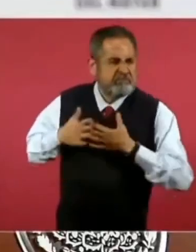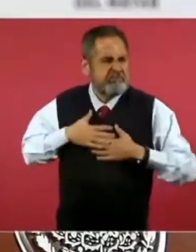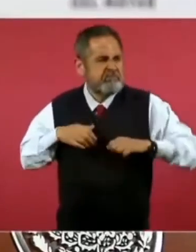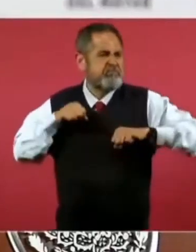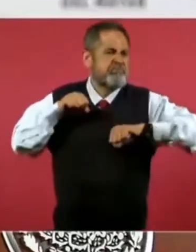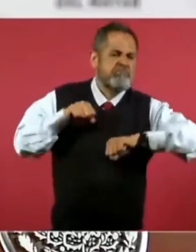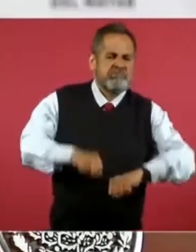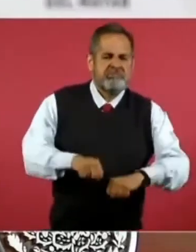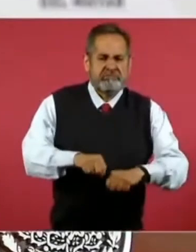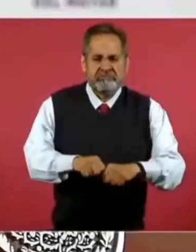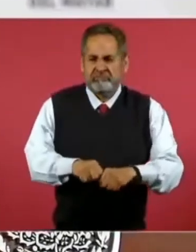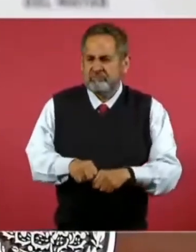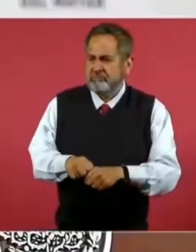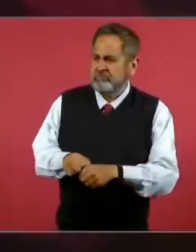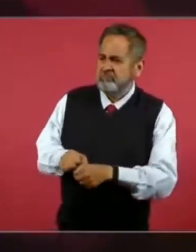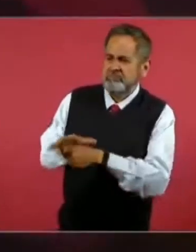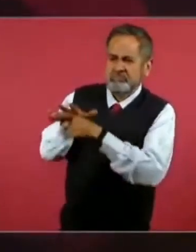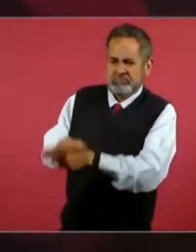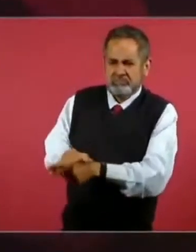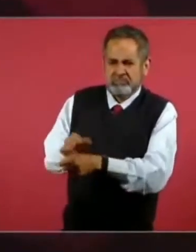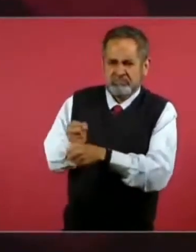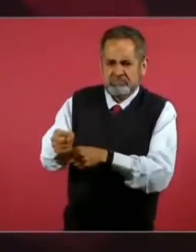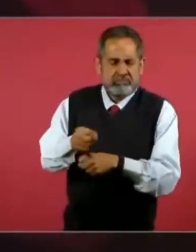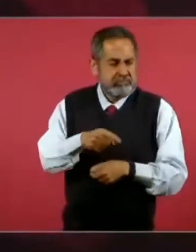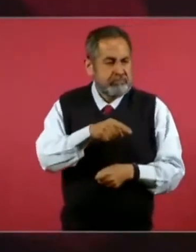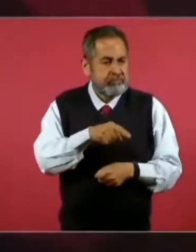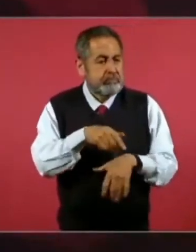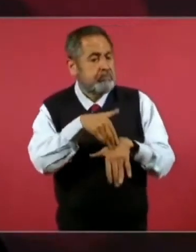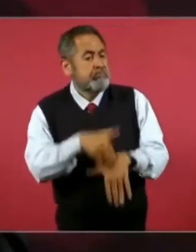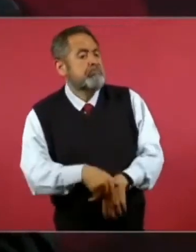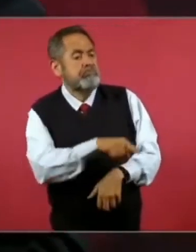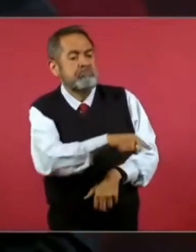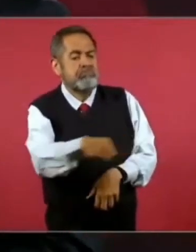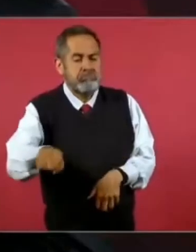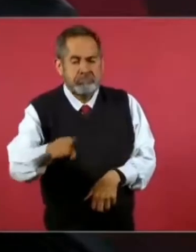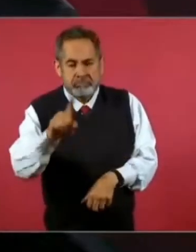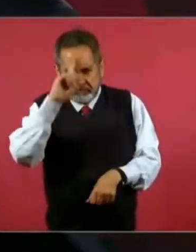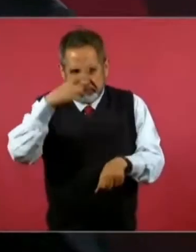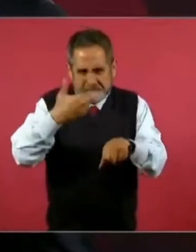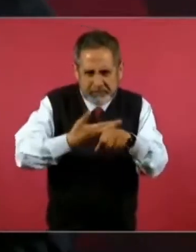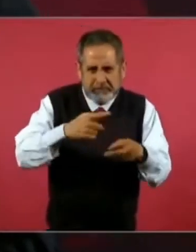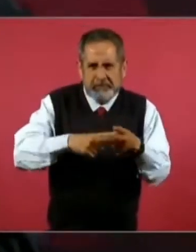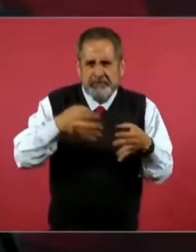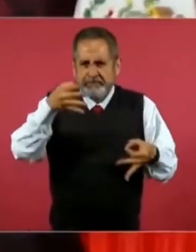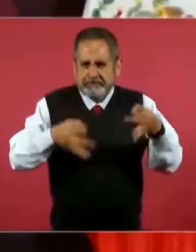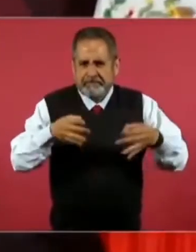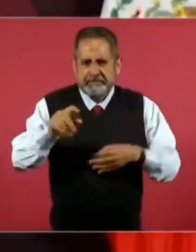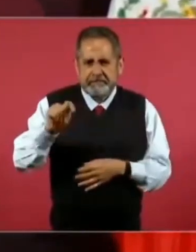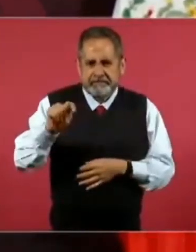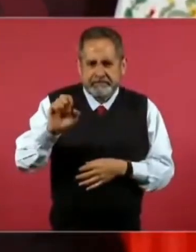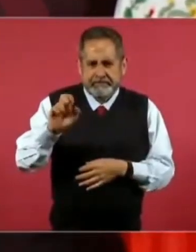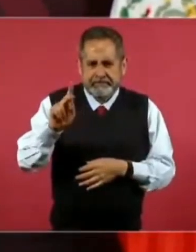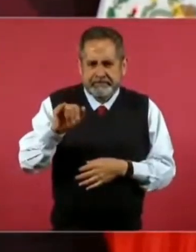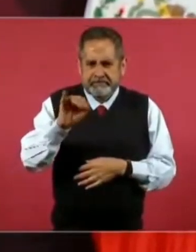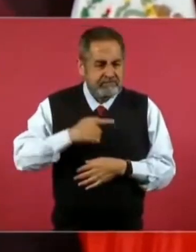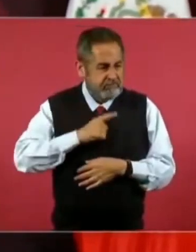por sometimiento de consejeros y de los magistrados del Tribunal Electoral,